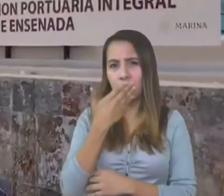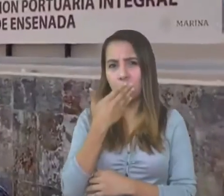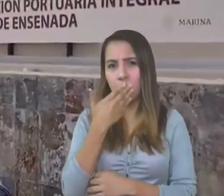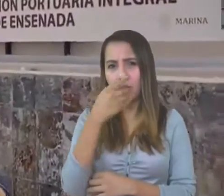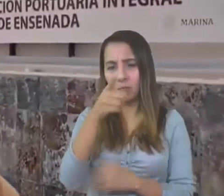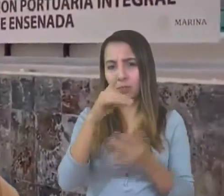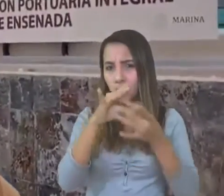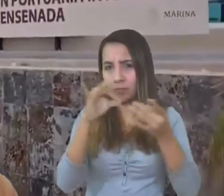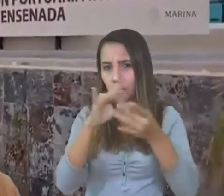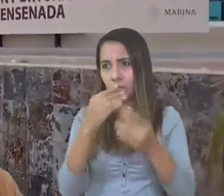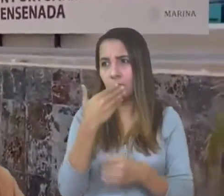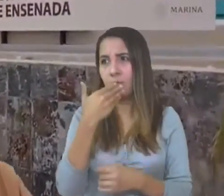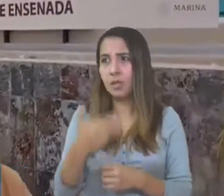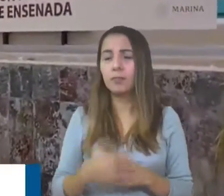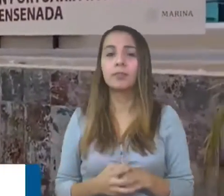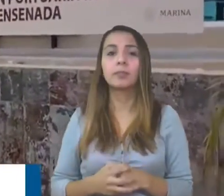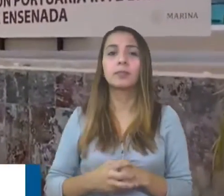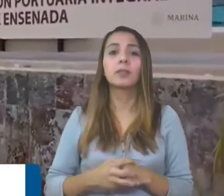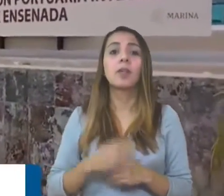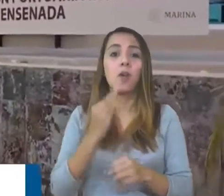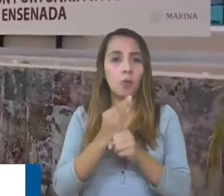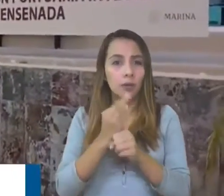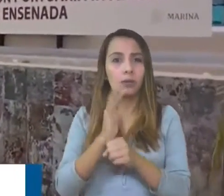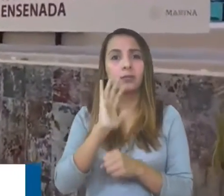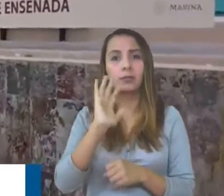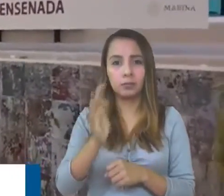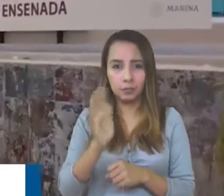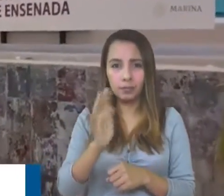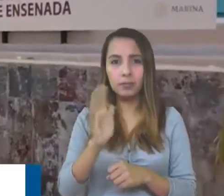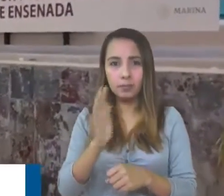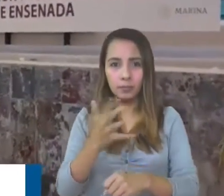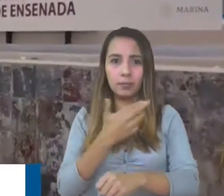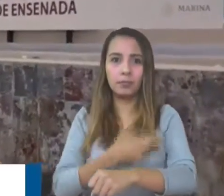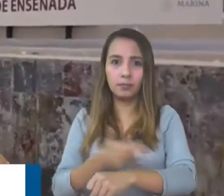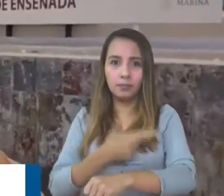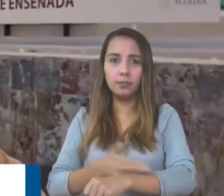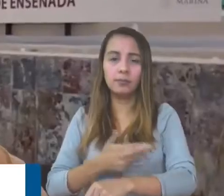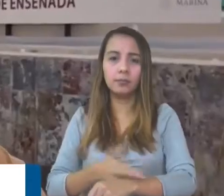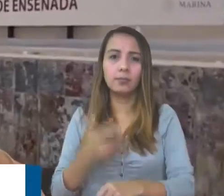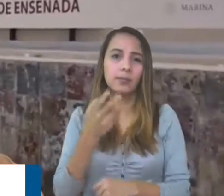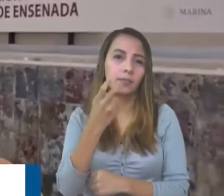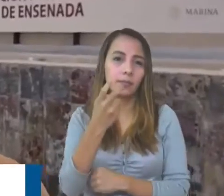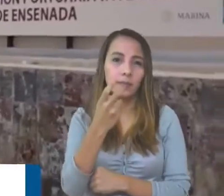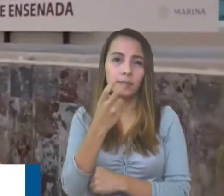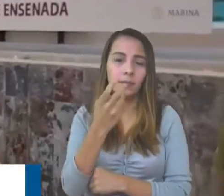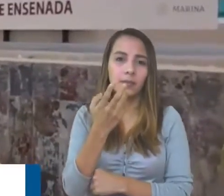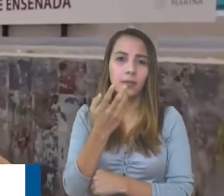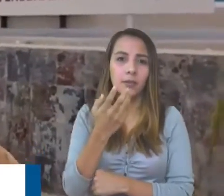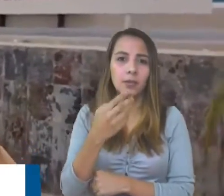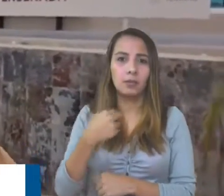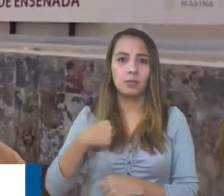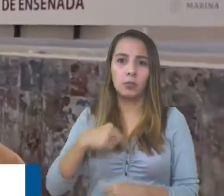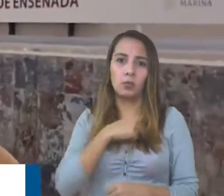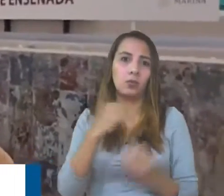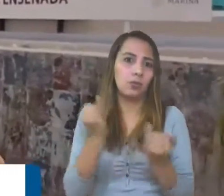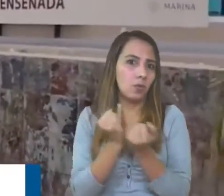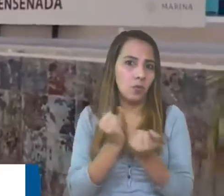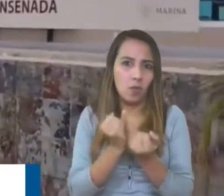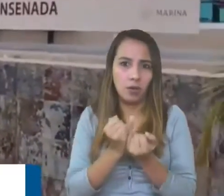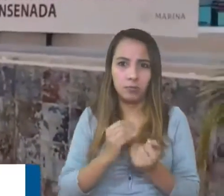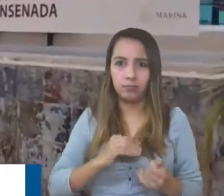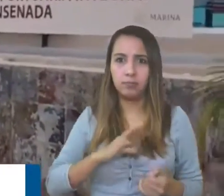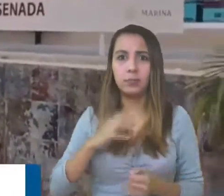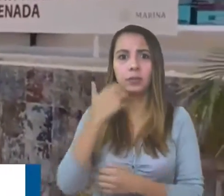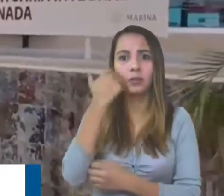Jorge. Ya estamos tratando con otras gentes. Esa es la confianza. Así es. que nos aspira a nosotros, ¿no? Correcto. Que vemos un